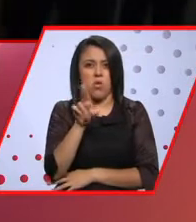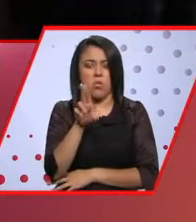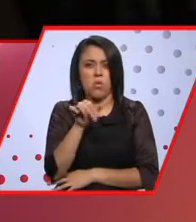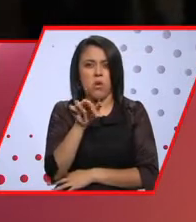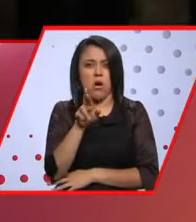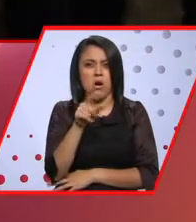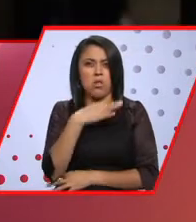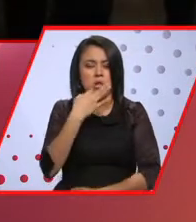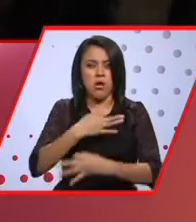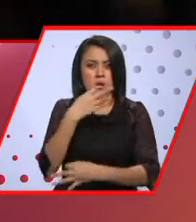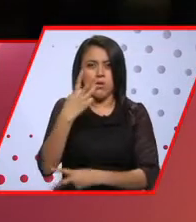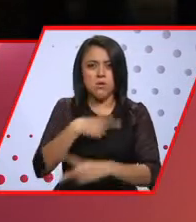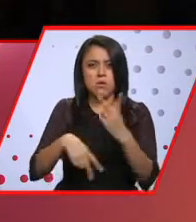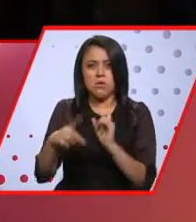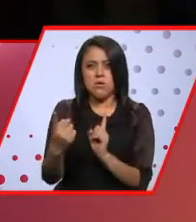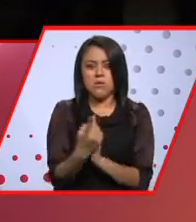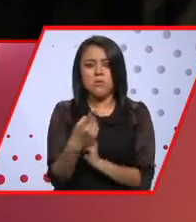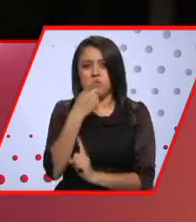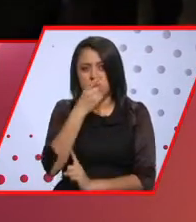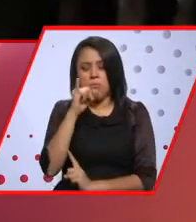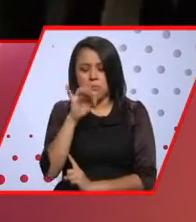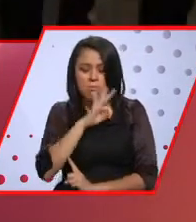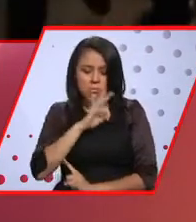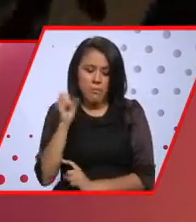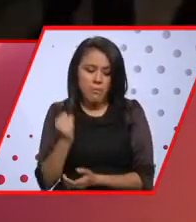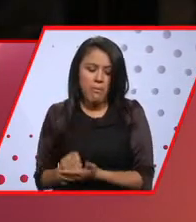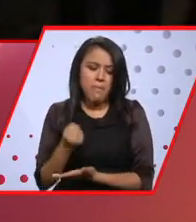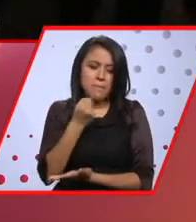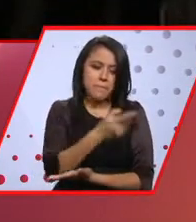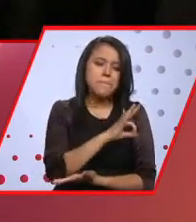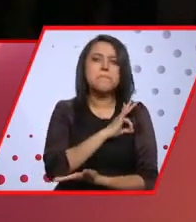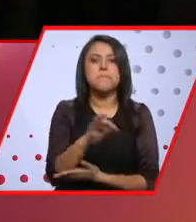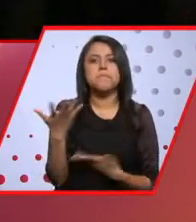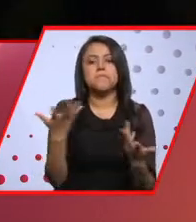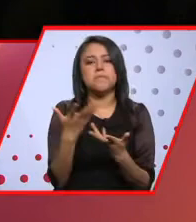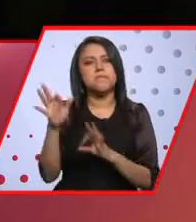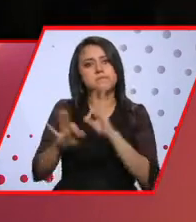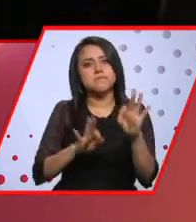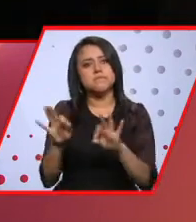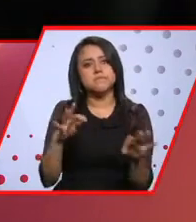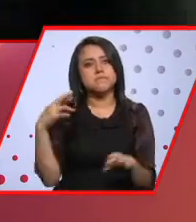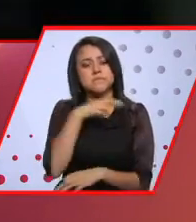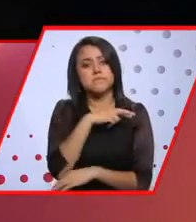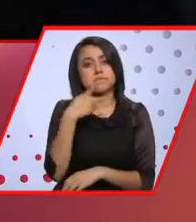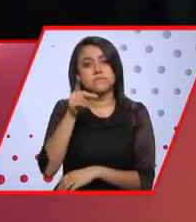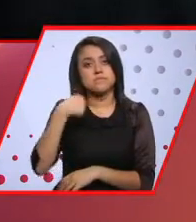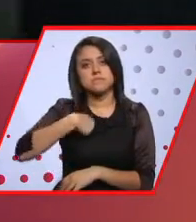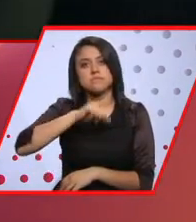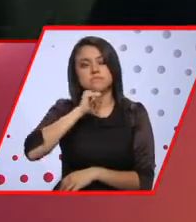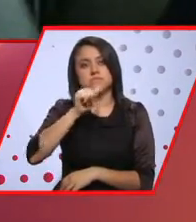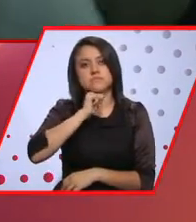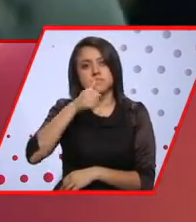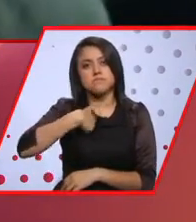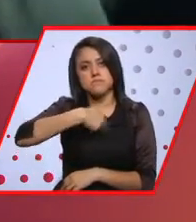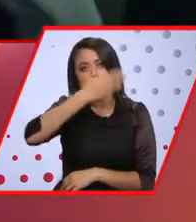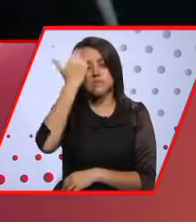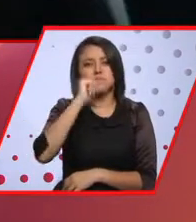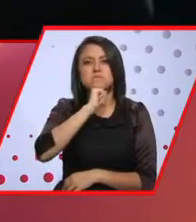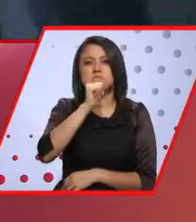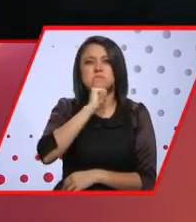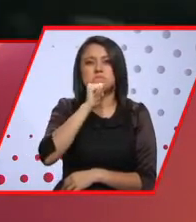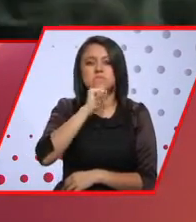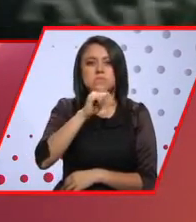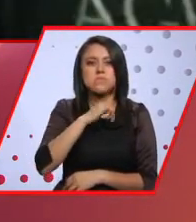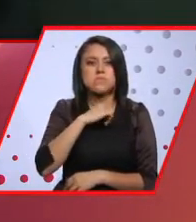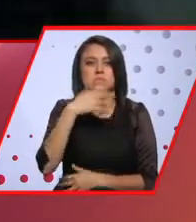juez, una vez que venga aquí a tribunales, acepte ser extraditado, este trámite se podría agilizar. pero no se habla de un plazo no